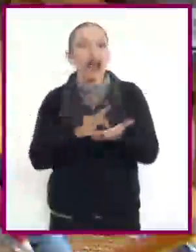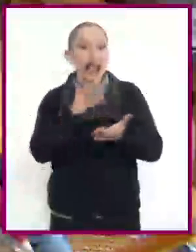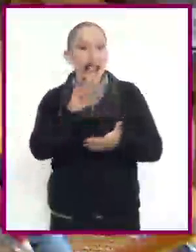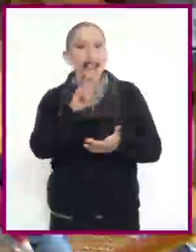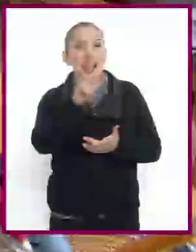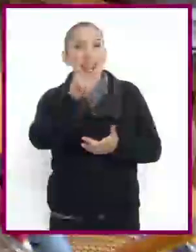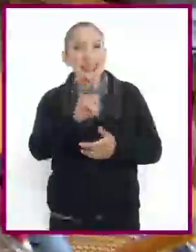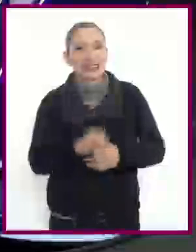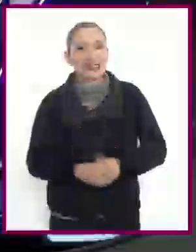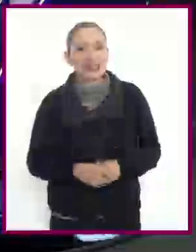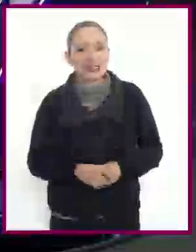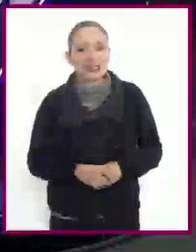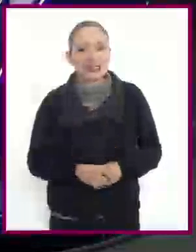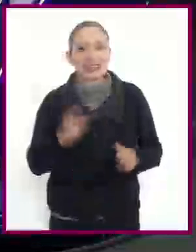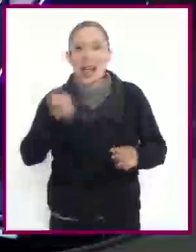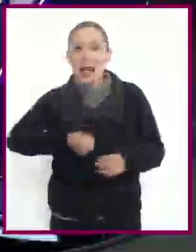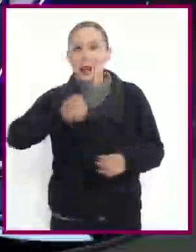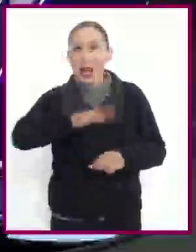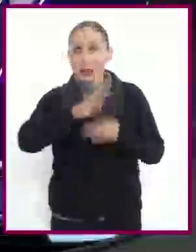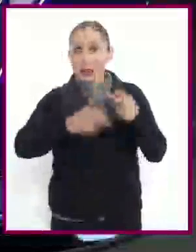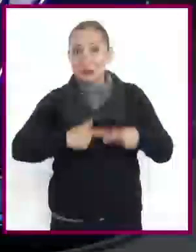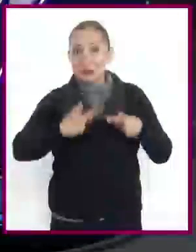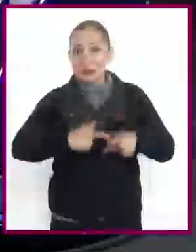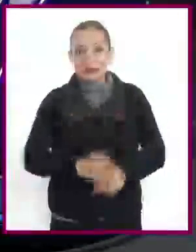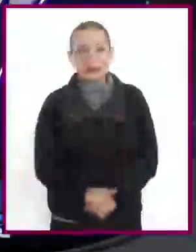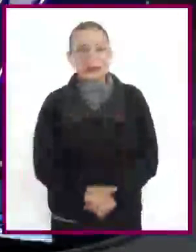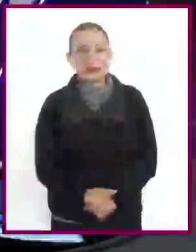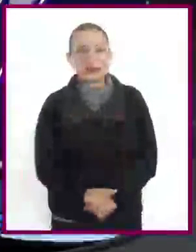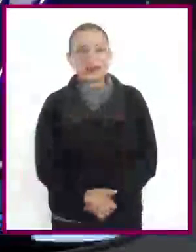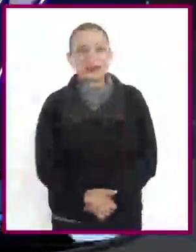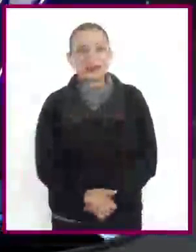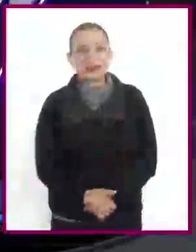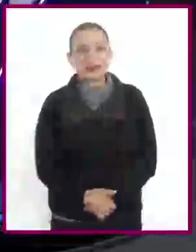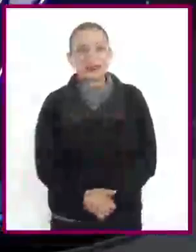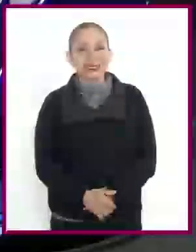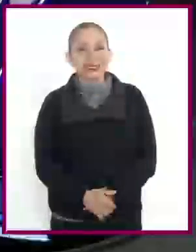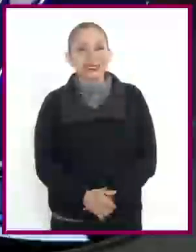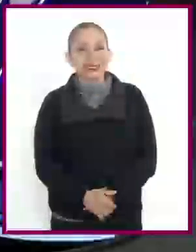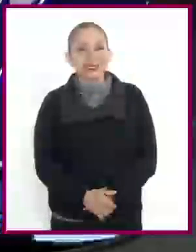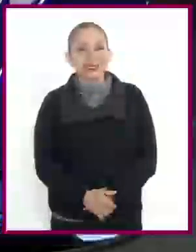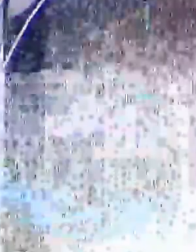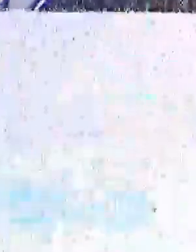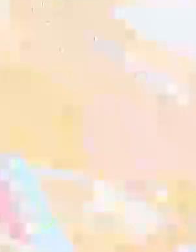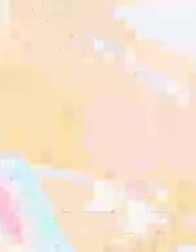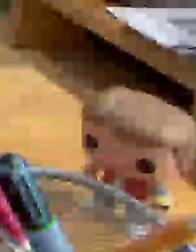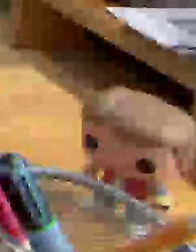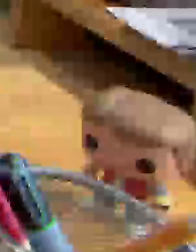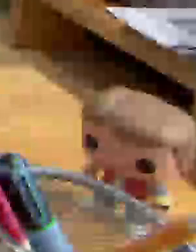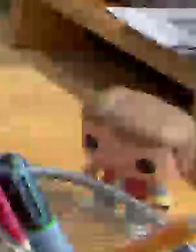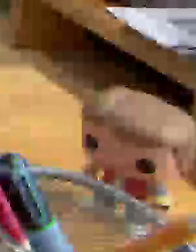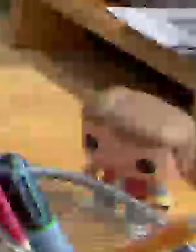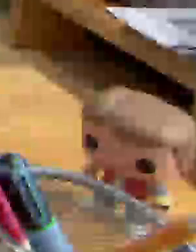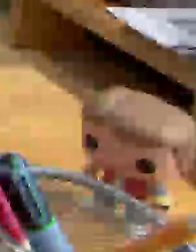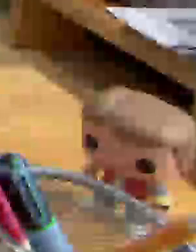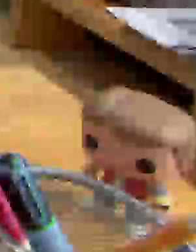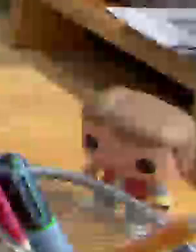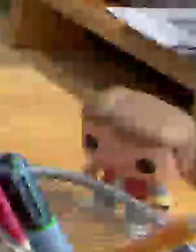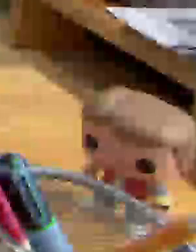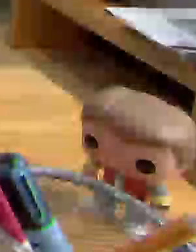es. Las migraciones se relacionan con el progreso social y económico de algunas regiones y al mismo